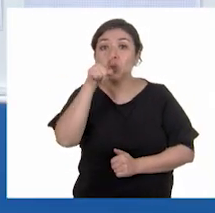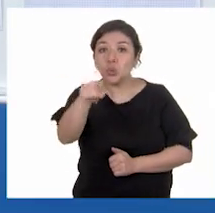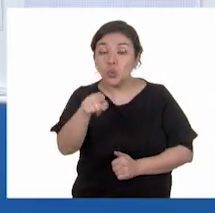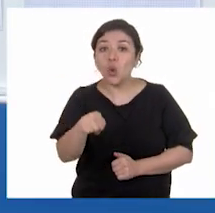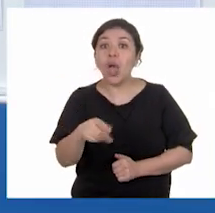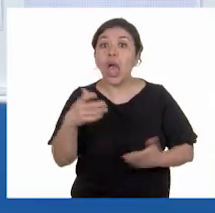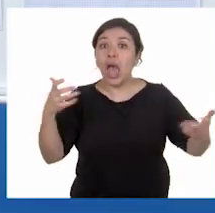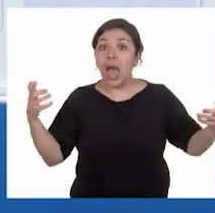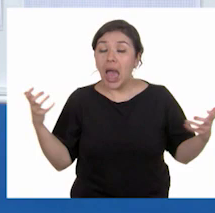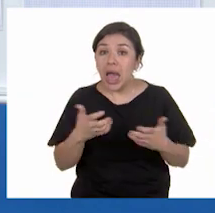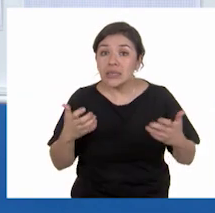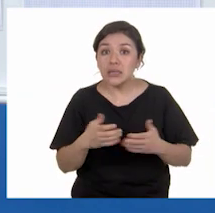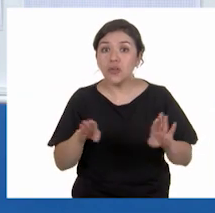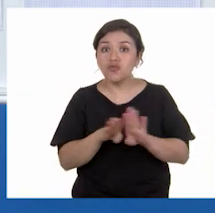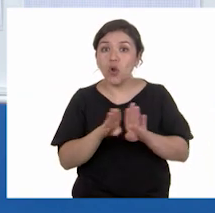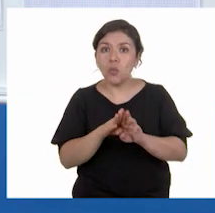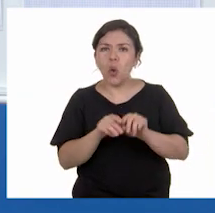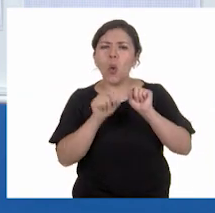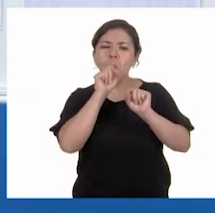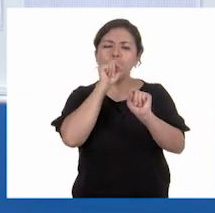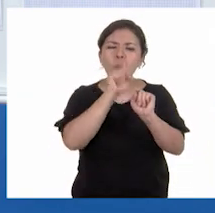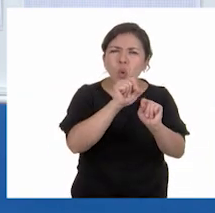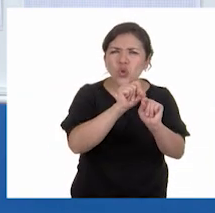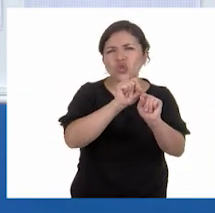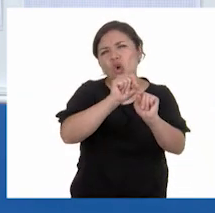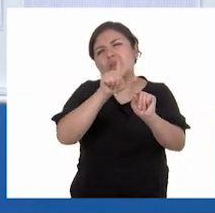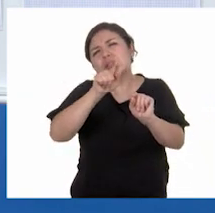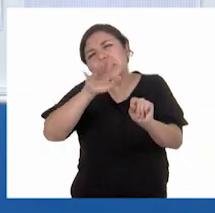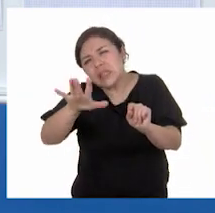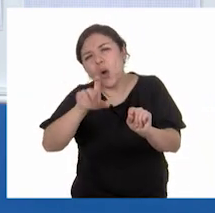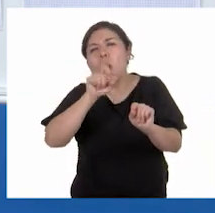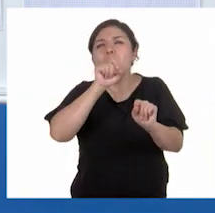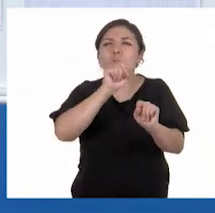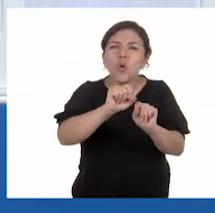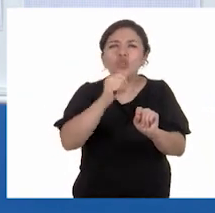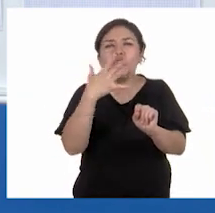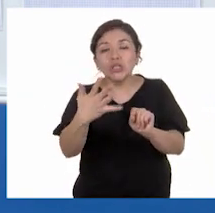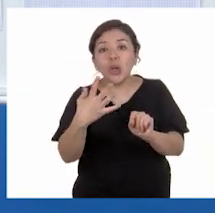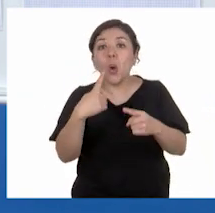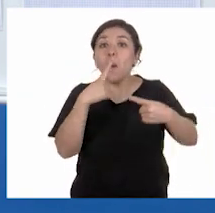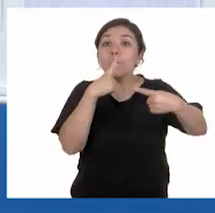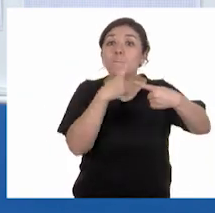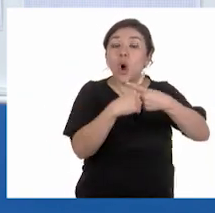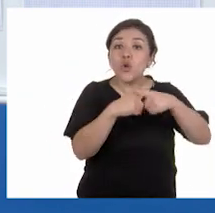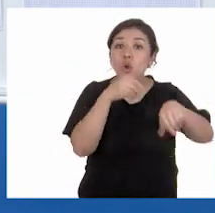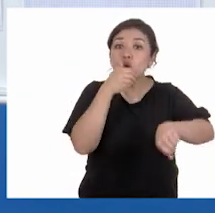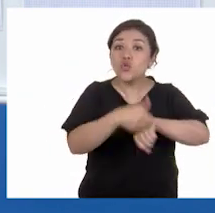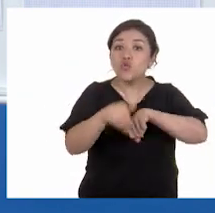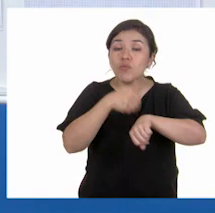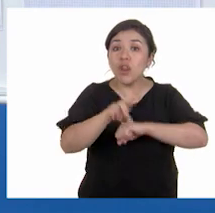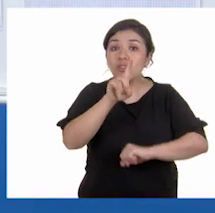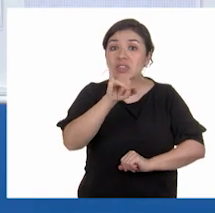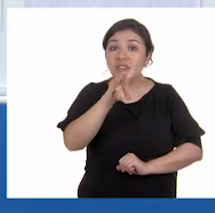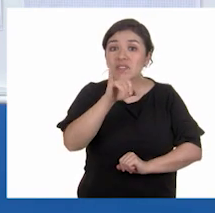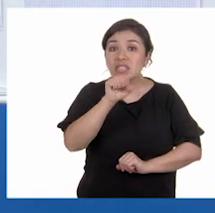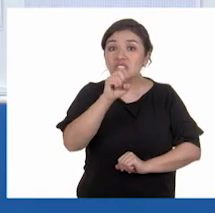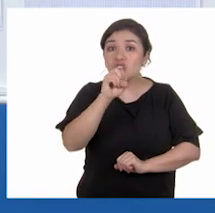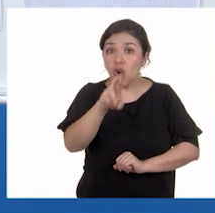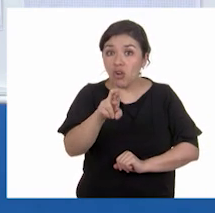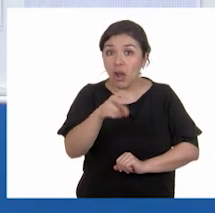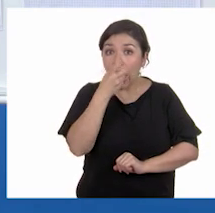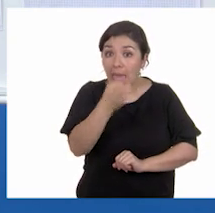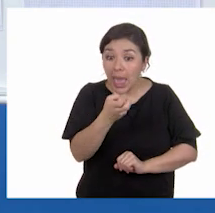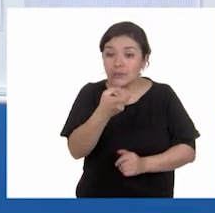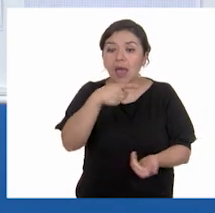multiplican la parte del decimal por el número que es el divisor en su operación, entonces